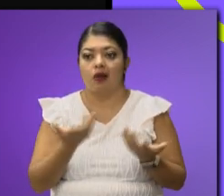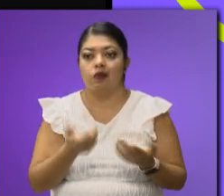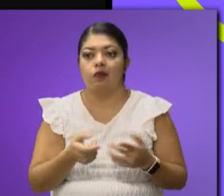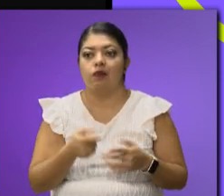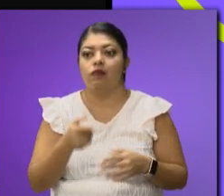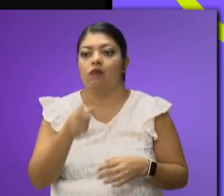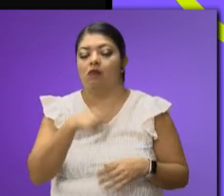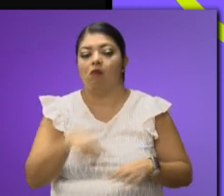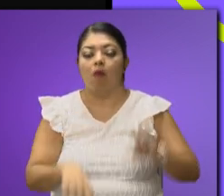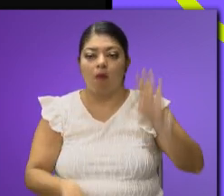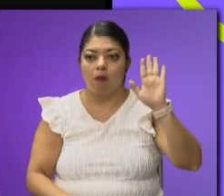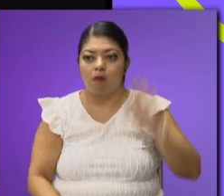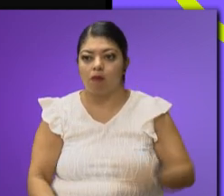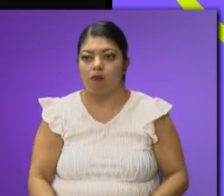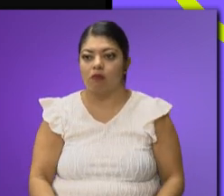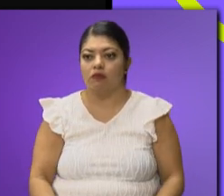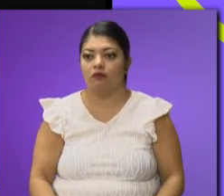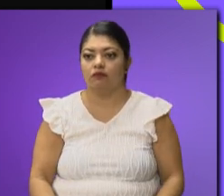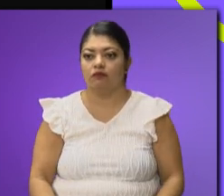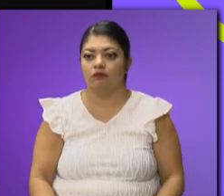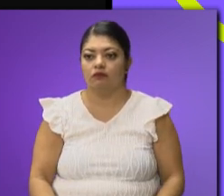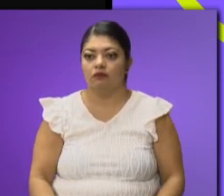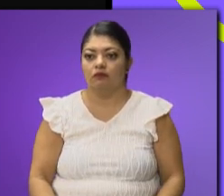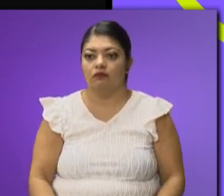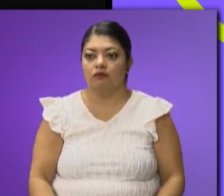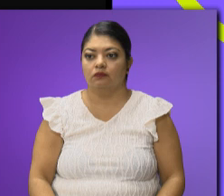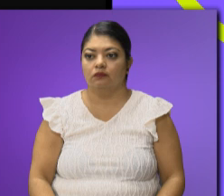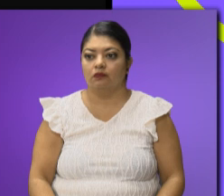manifestar levantando la mano.